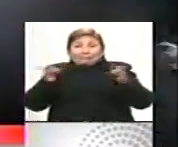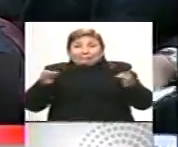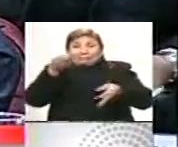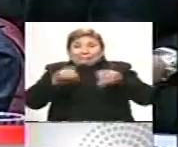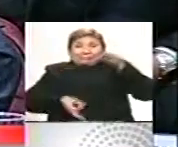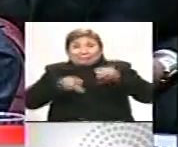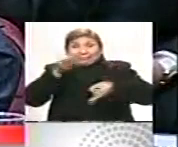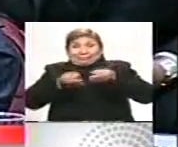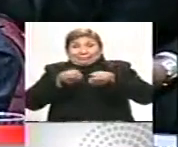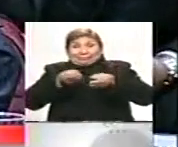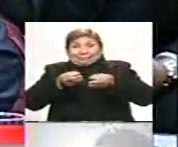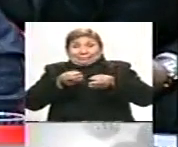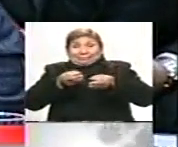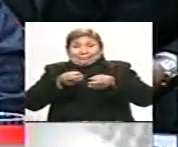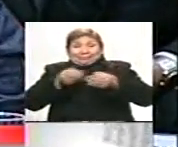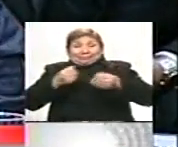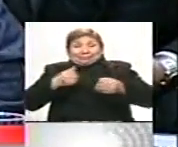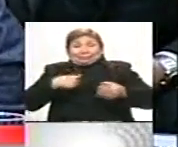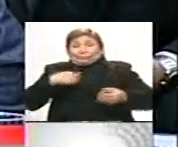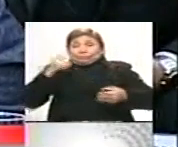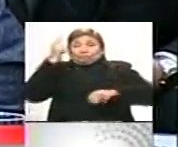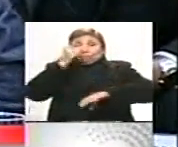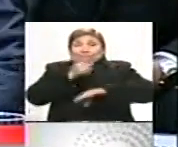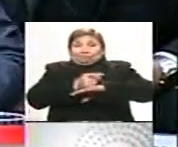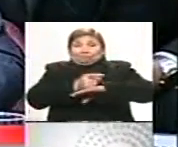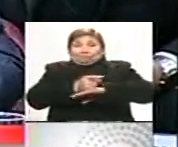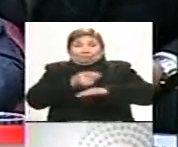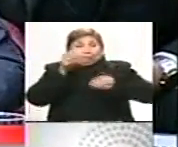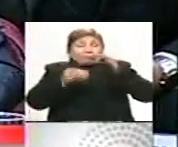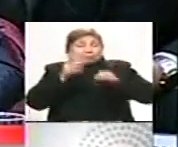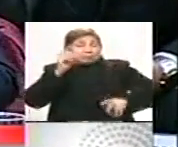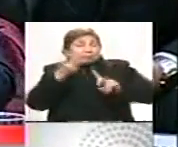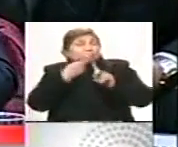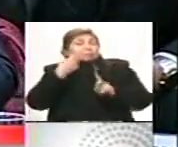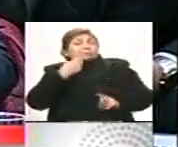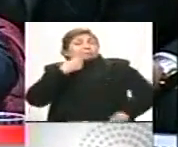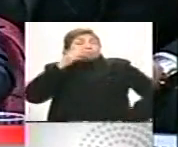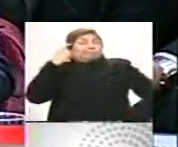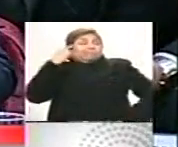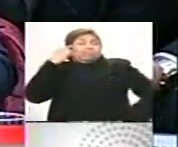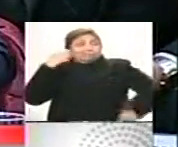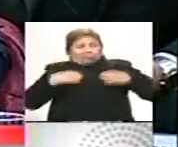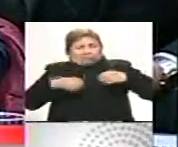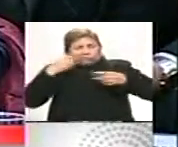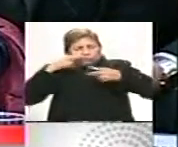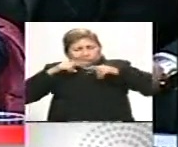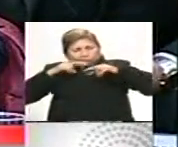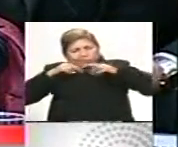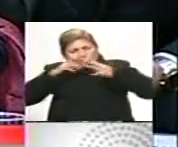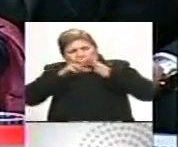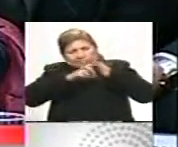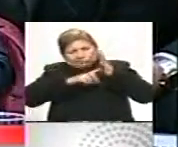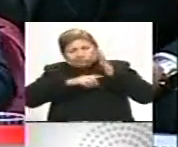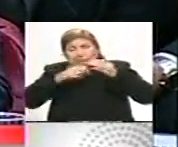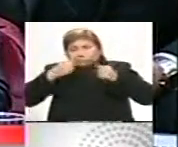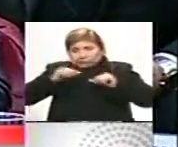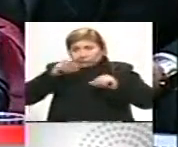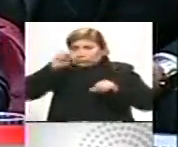justicia y uno presenta una demanda, el juez lo primero que hace es revisa los requisitos de